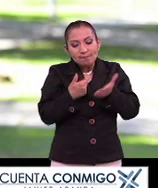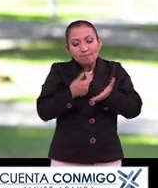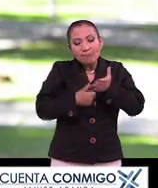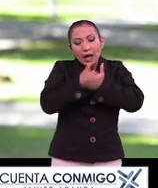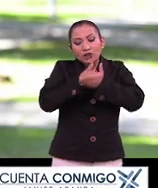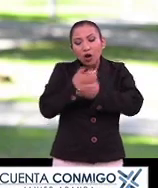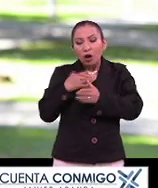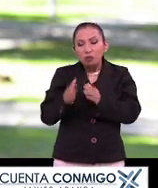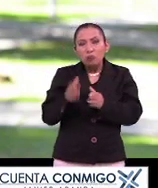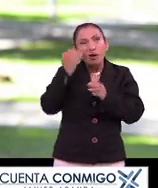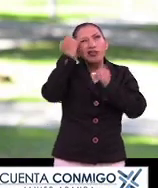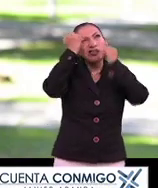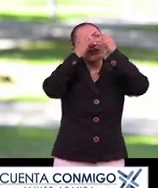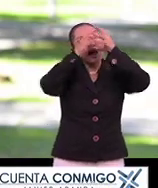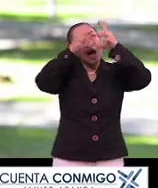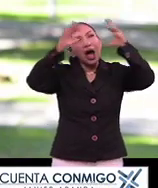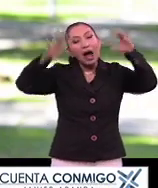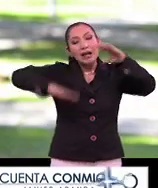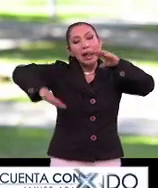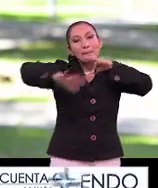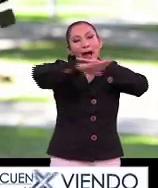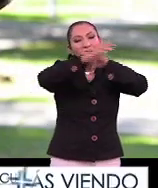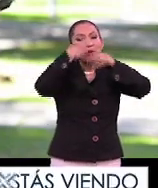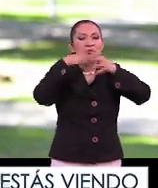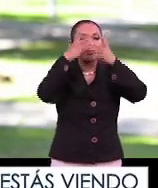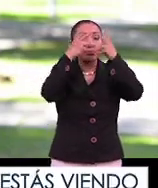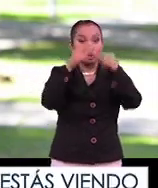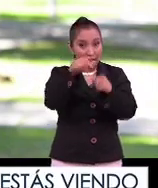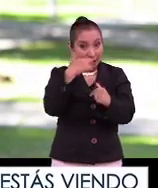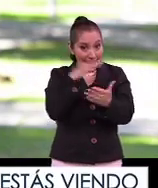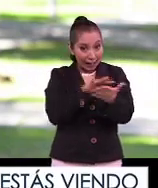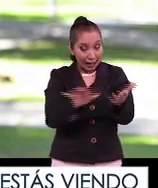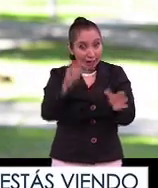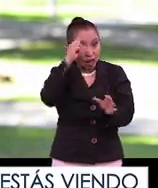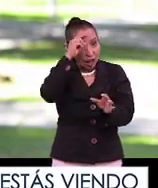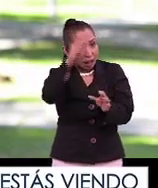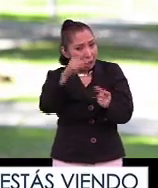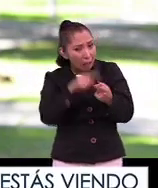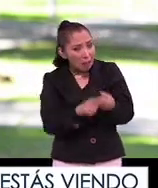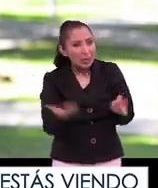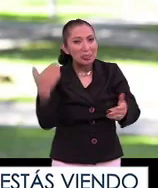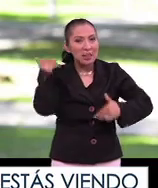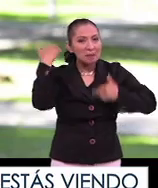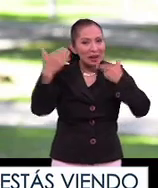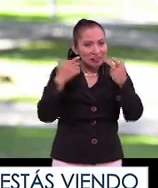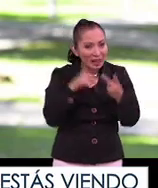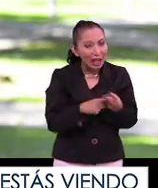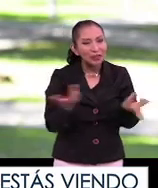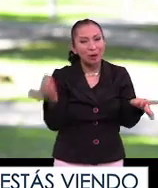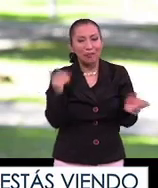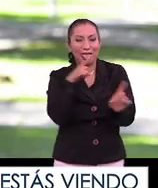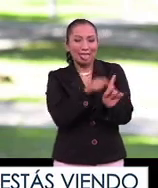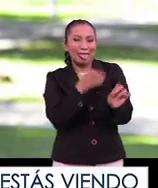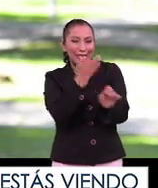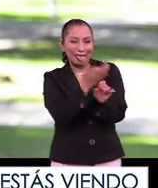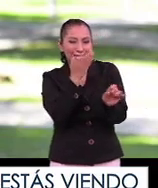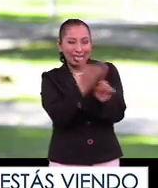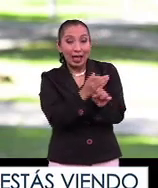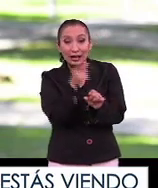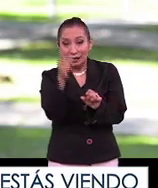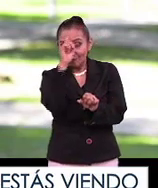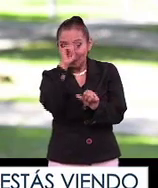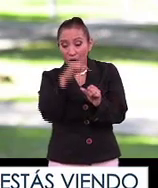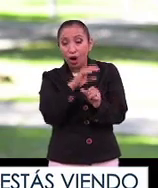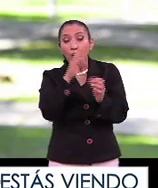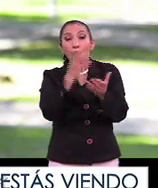construye castillos de arena a la orilla del mar. Si usted quiere leer un libro inteligente, divertido, sarcástico, le